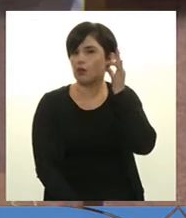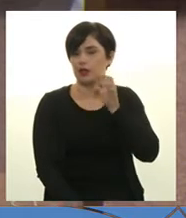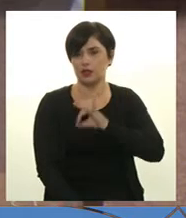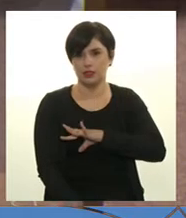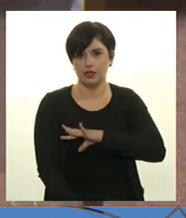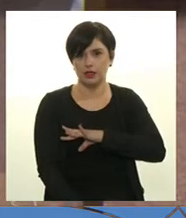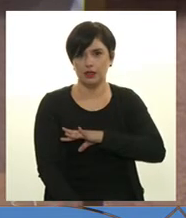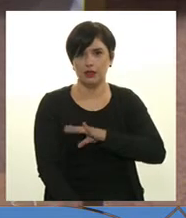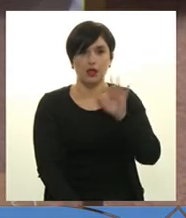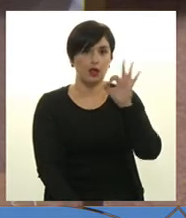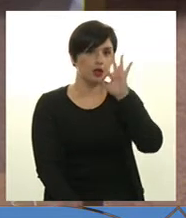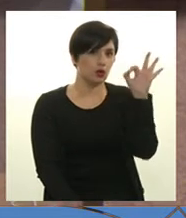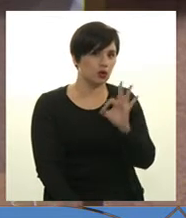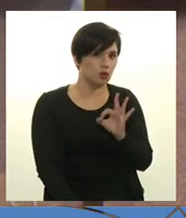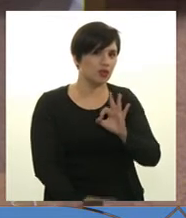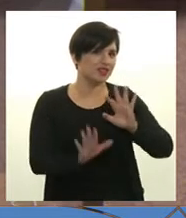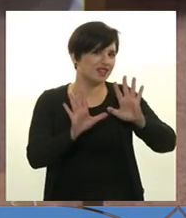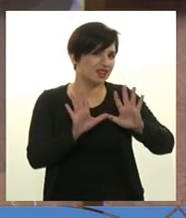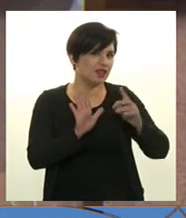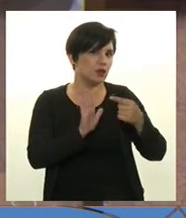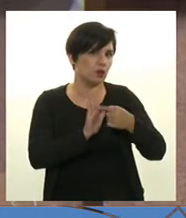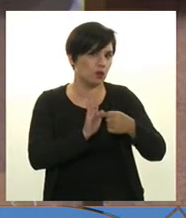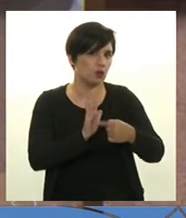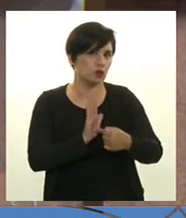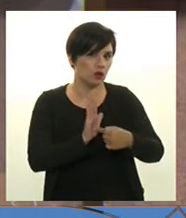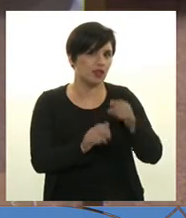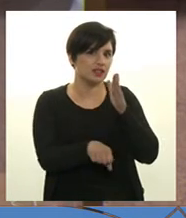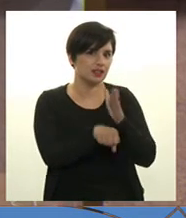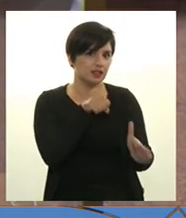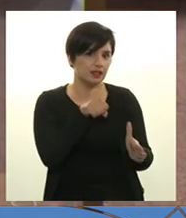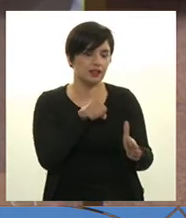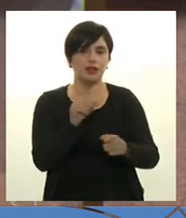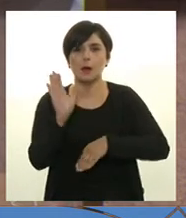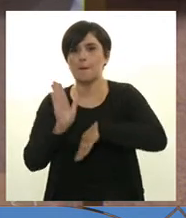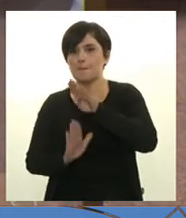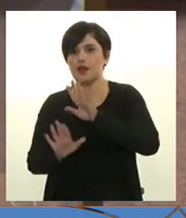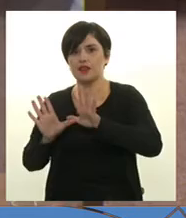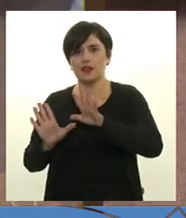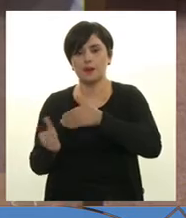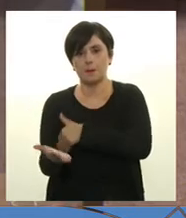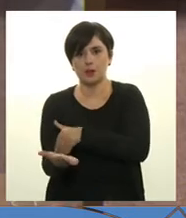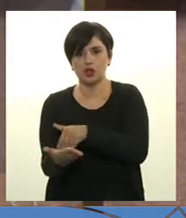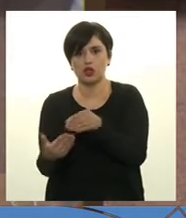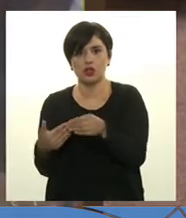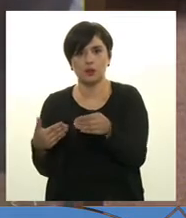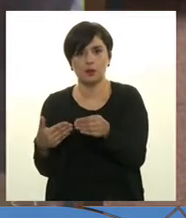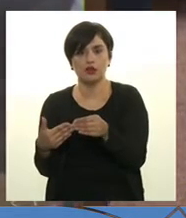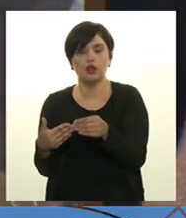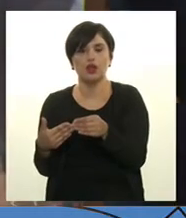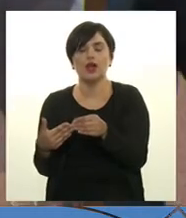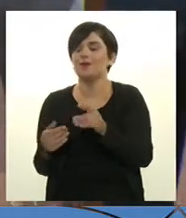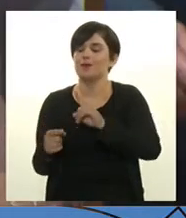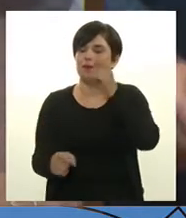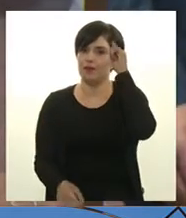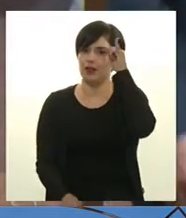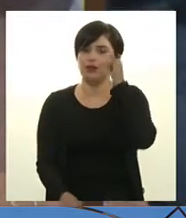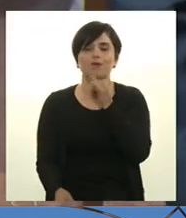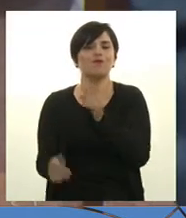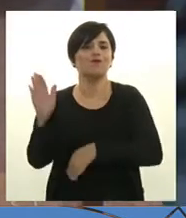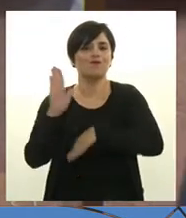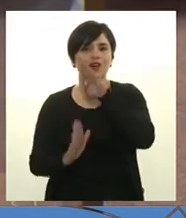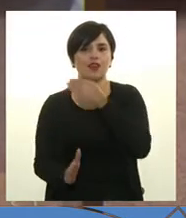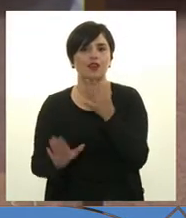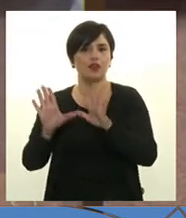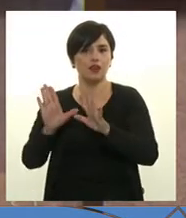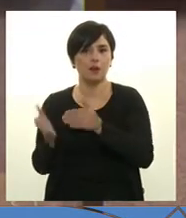cesantía constante superior a los 10 puntos con más de 2 millones de personas que dejaron de tener trabajos remunerados con una tibia respuesta del